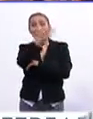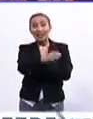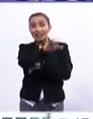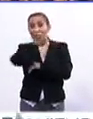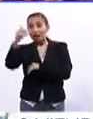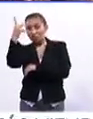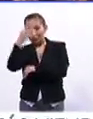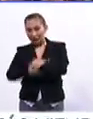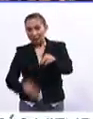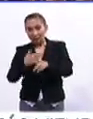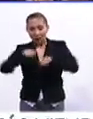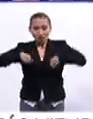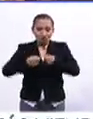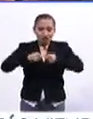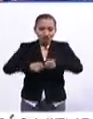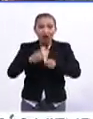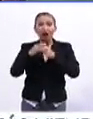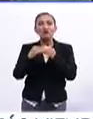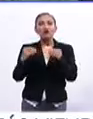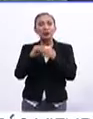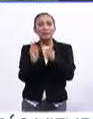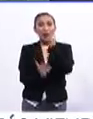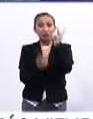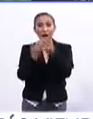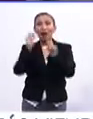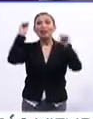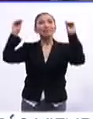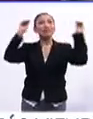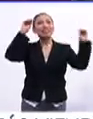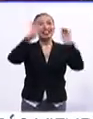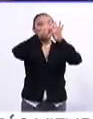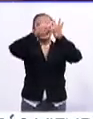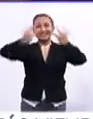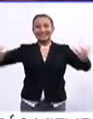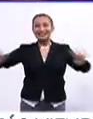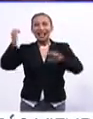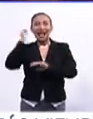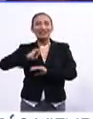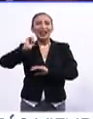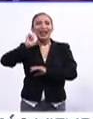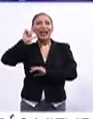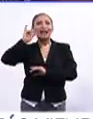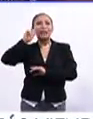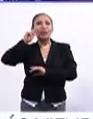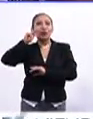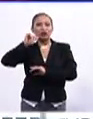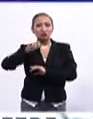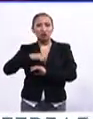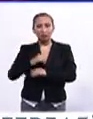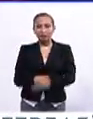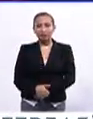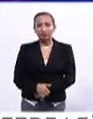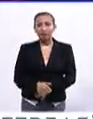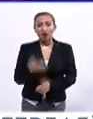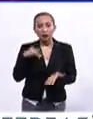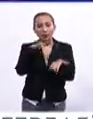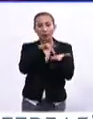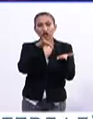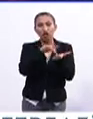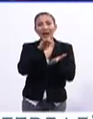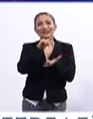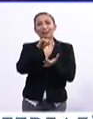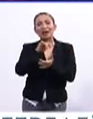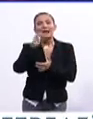2 de la tarde para tejer frutas y verduras que ahora adornan el enrejado del antiguo helipuerto de la Central de Abasto. Nos patrocinó